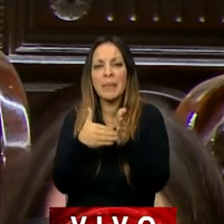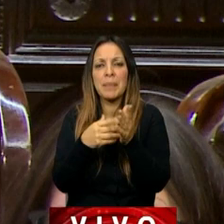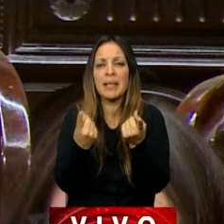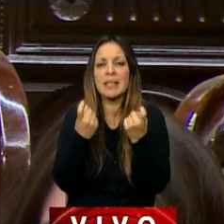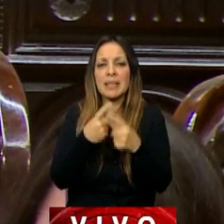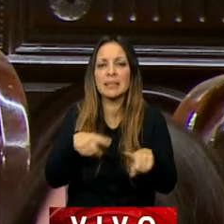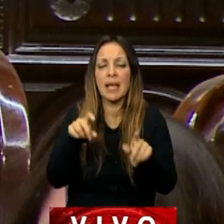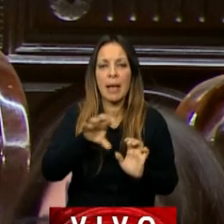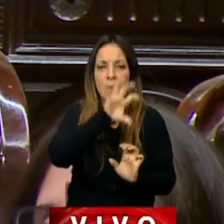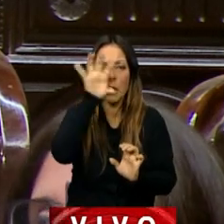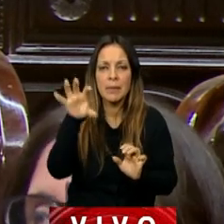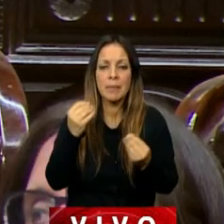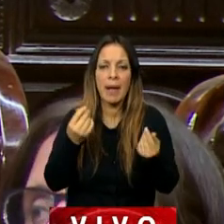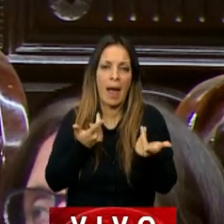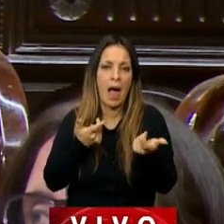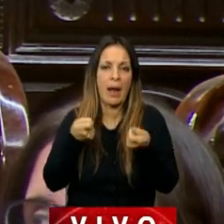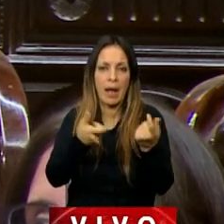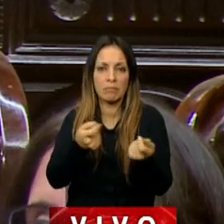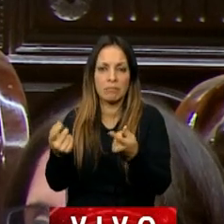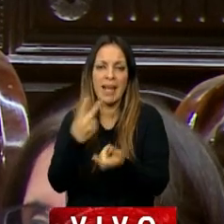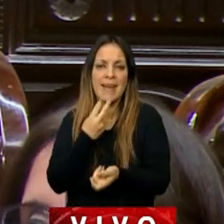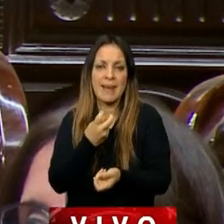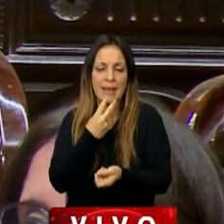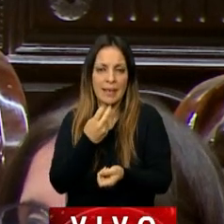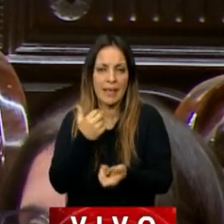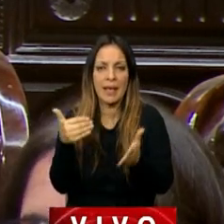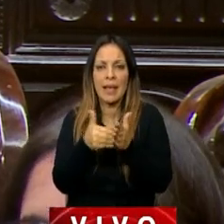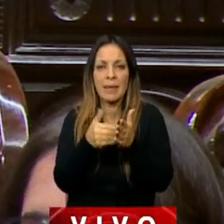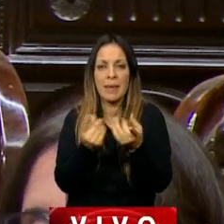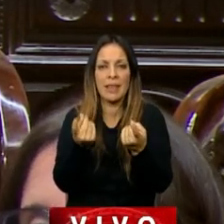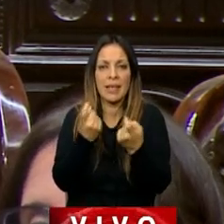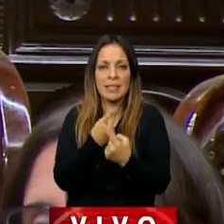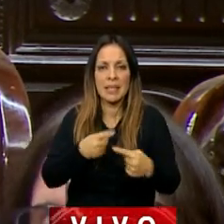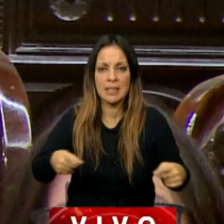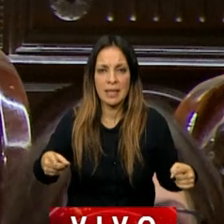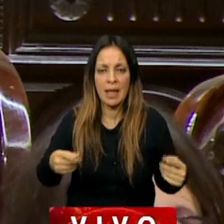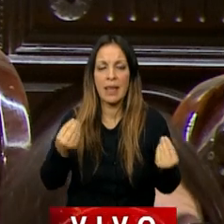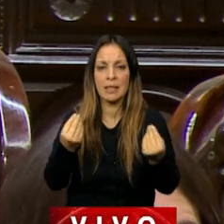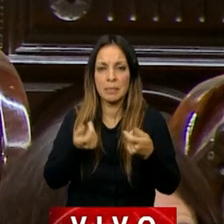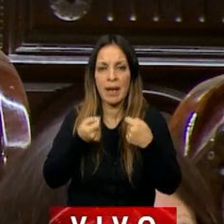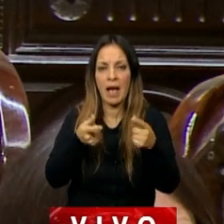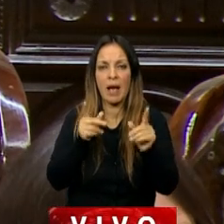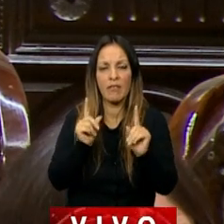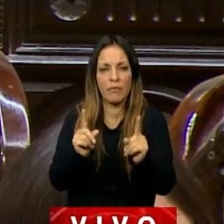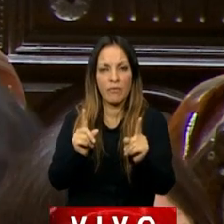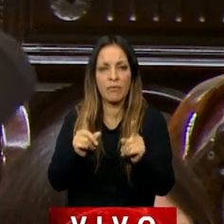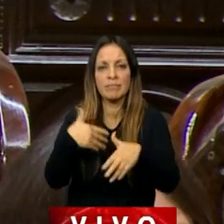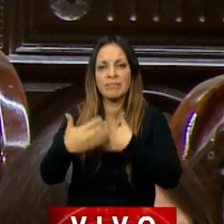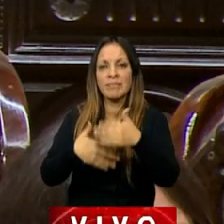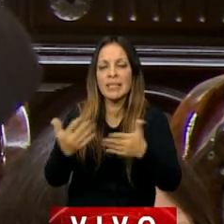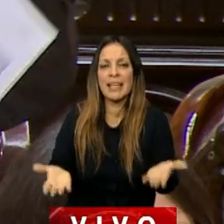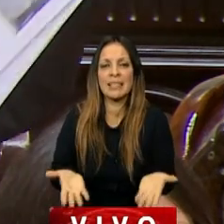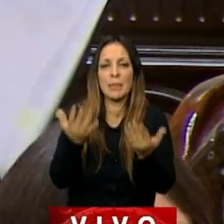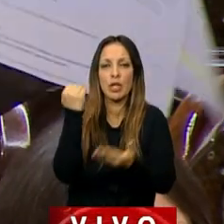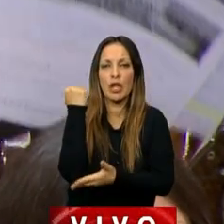de garantizar la provisión de energía necesaria para consolidar el crecimiento de la